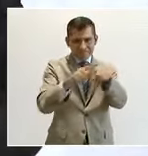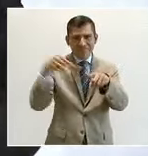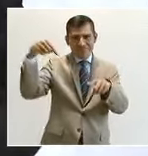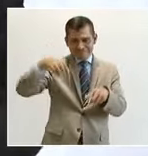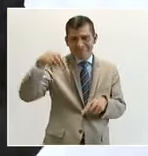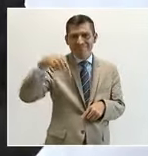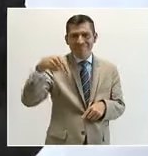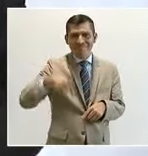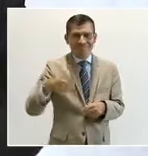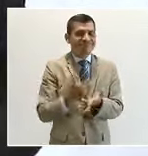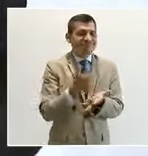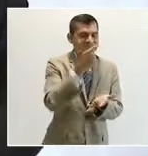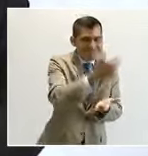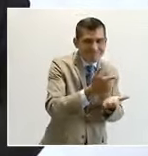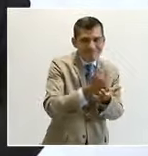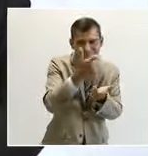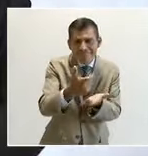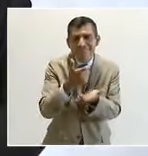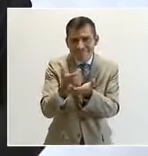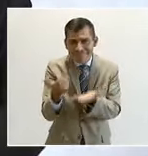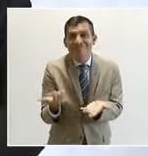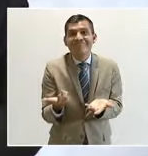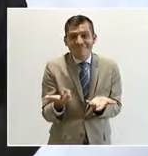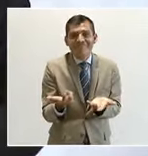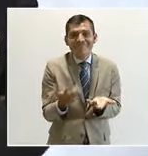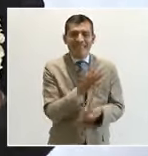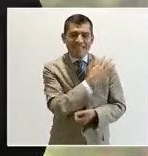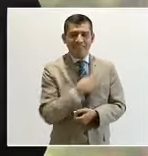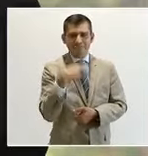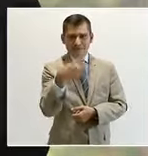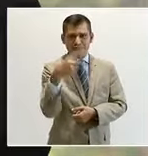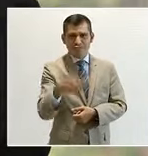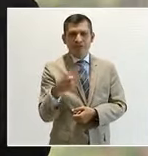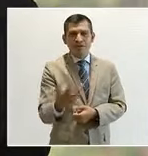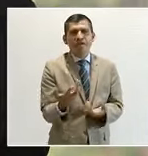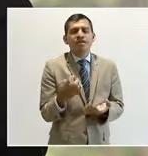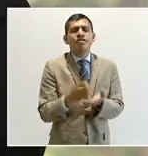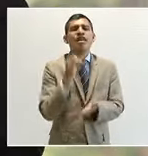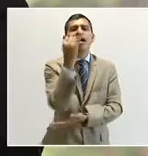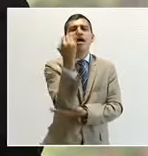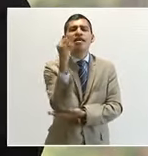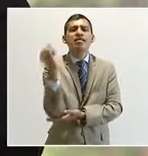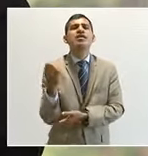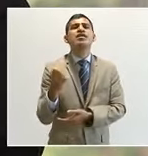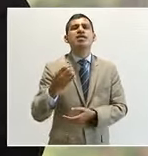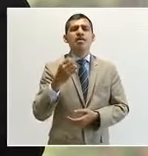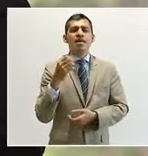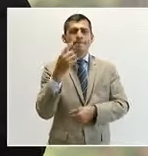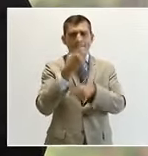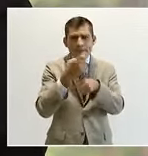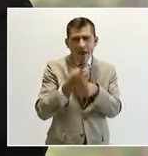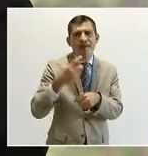están recibiendo becas para sus hijos que estudian en preescolar primaria y secundaria